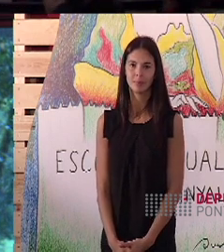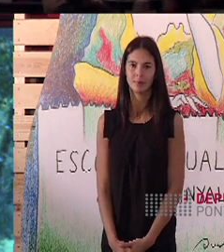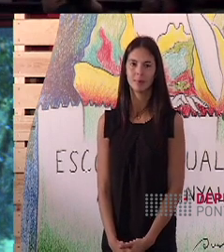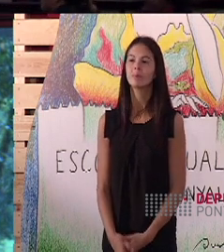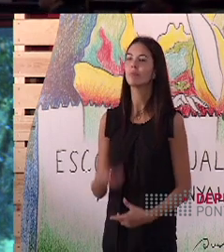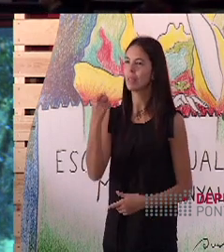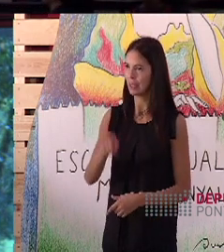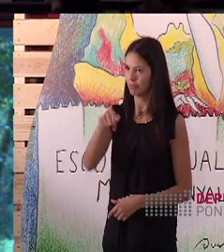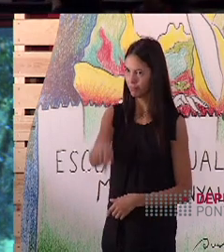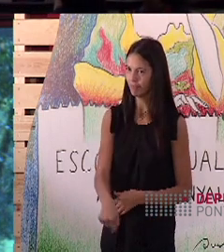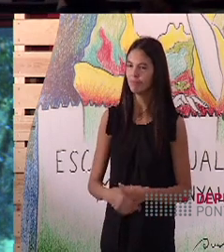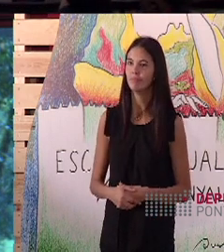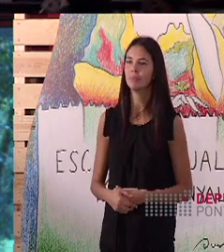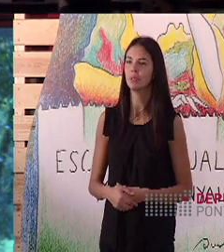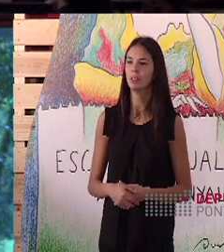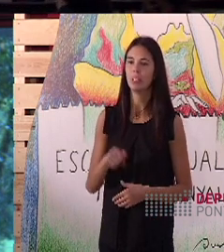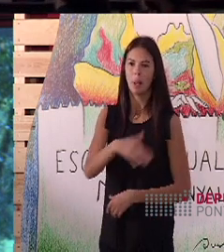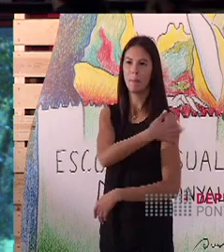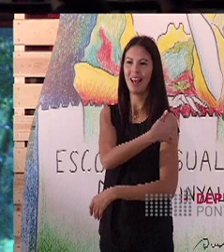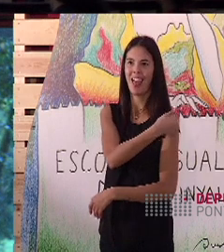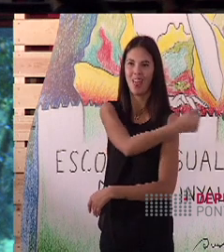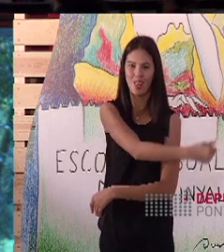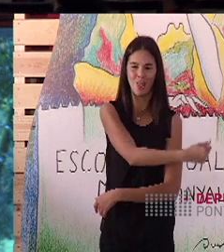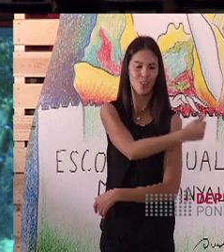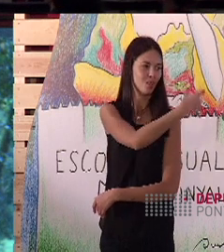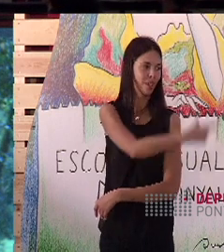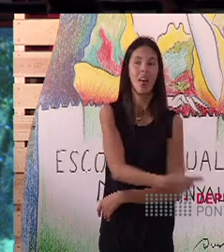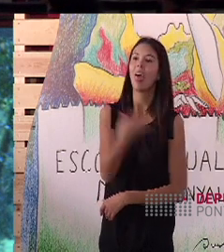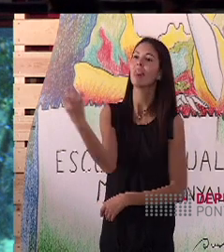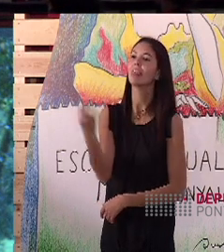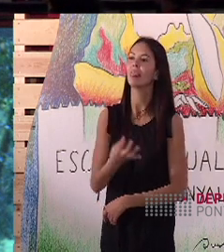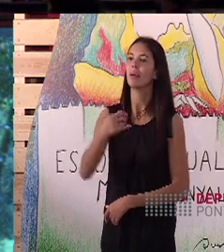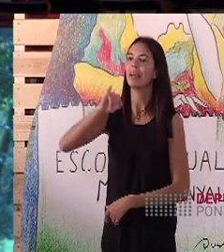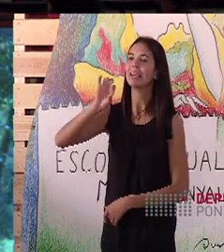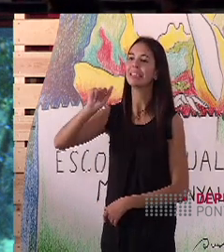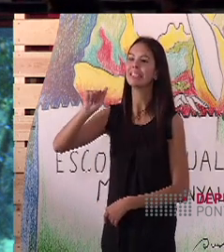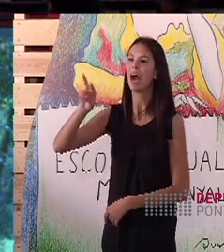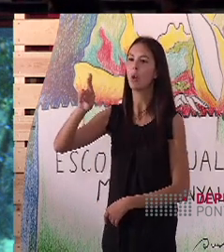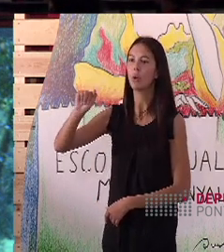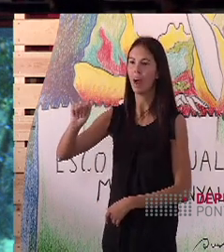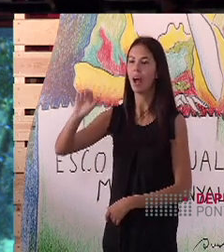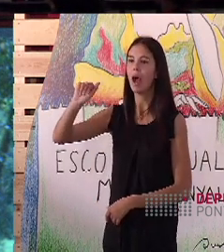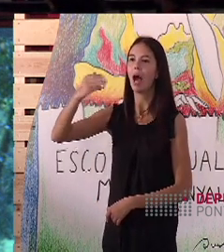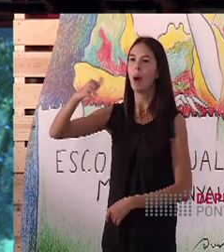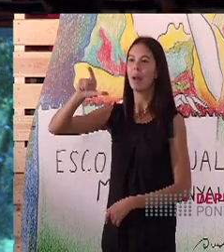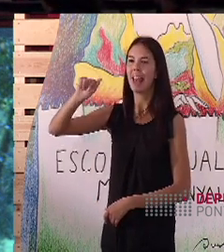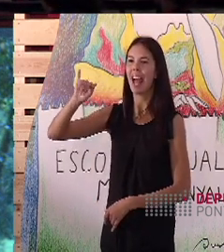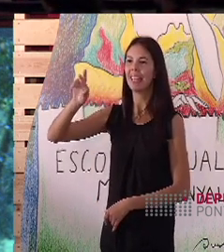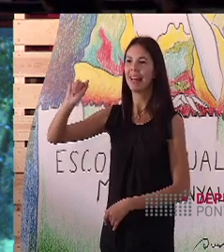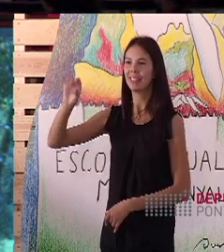E tamén hoxe, aquí ao meu lado, tiña que estar sentada Isaura a Belairas, que